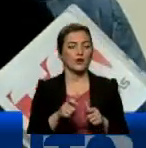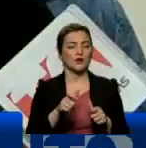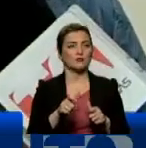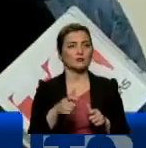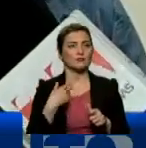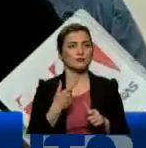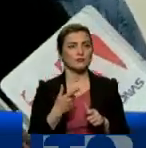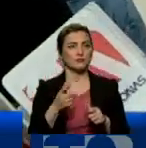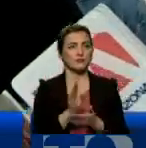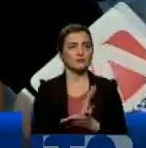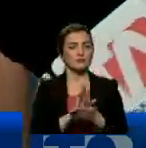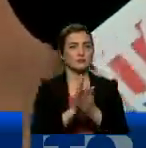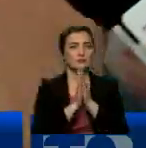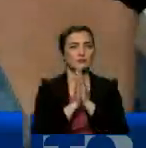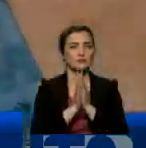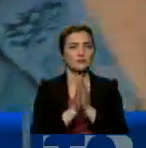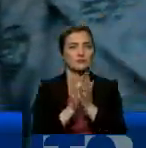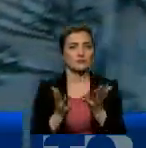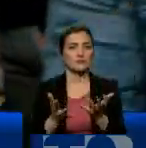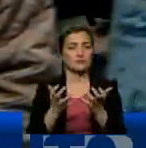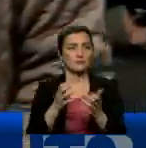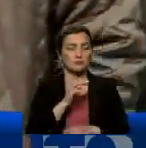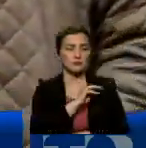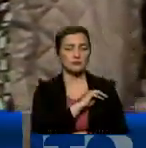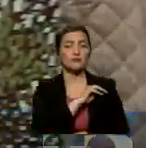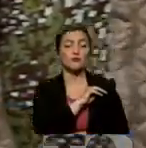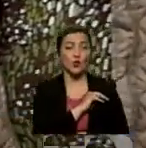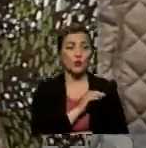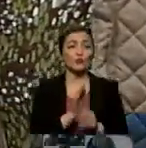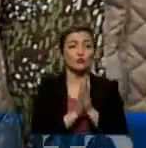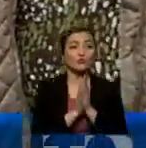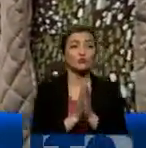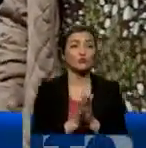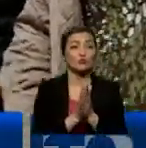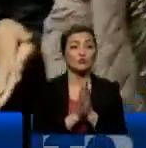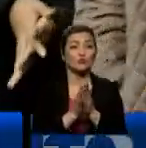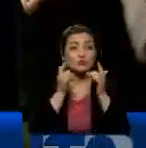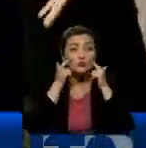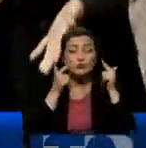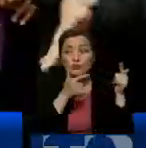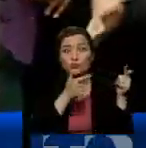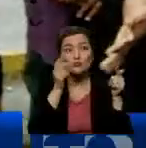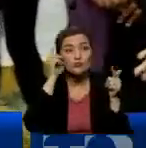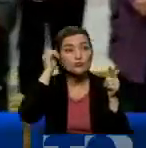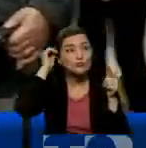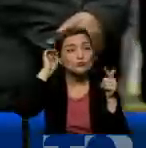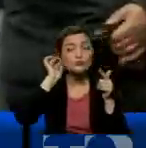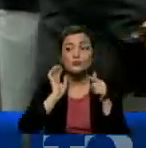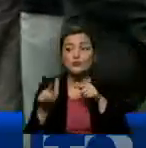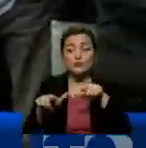de Carretas, queremos por favor pedir al municipio que ponga mucho cuidado